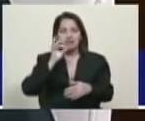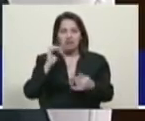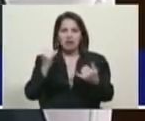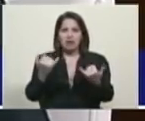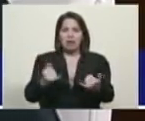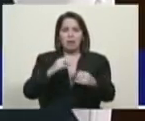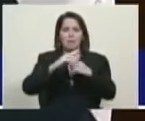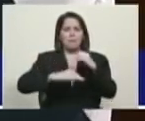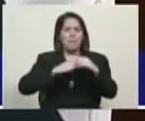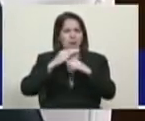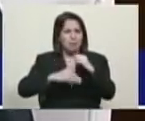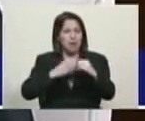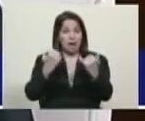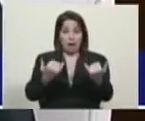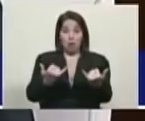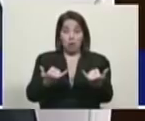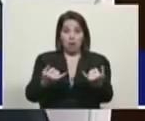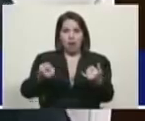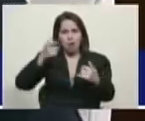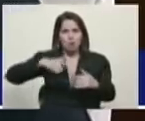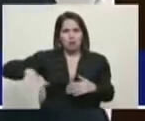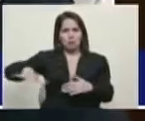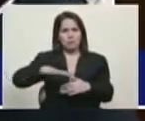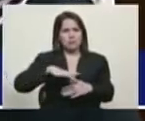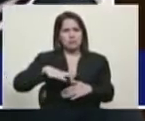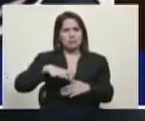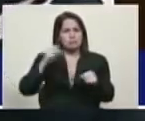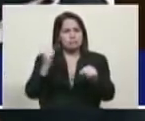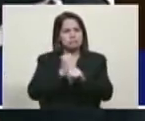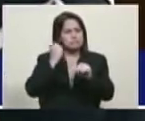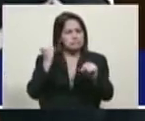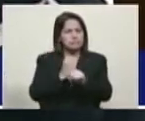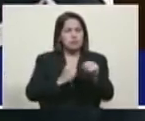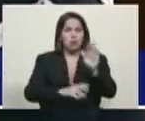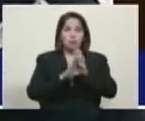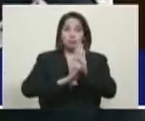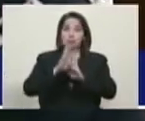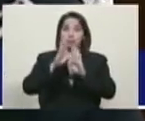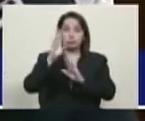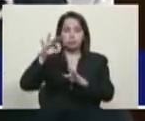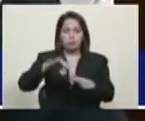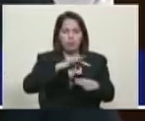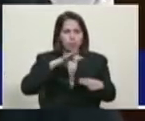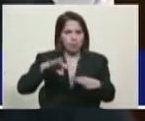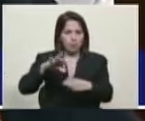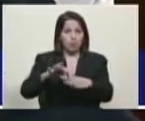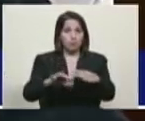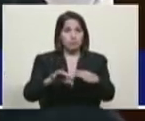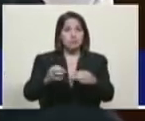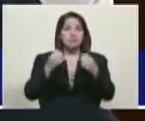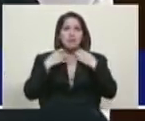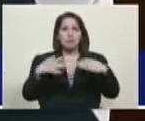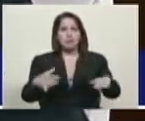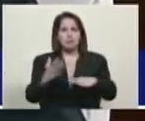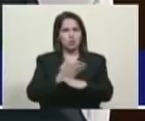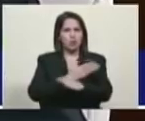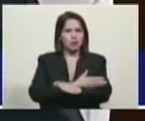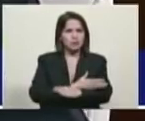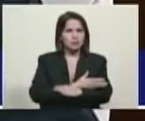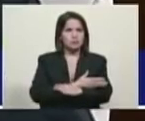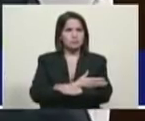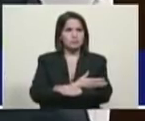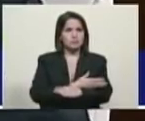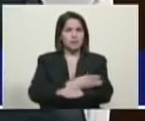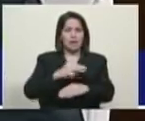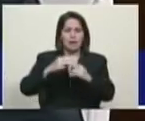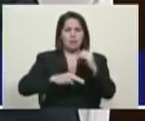nuestros campesinos y campesinas desarrollando las semillas artesanales que otrora se habían perdido, como el caso de la papa negra